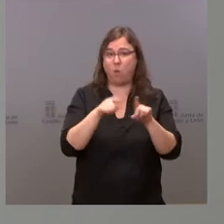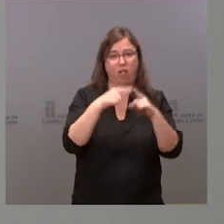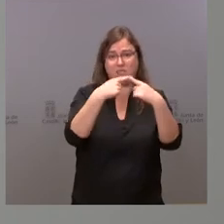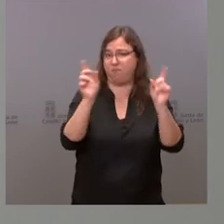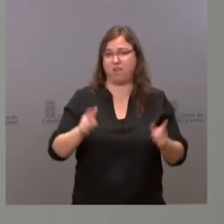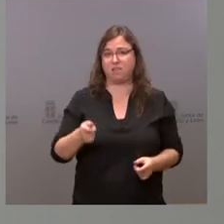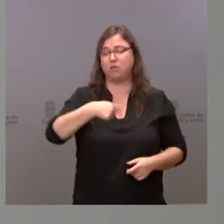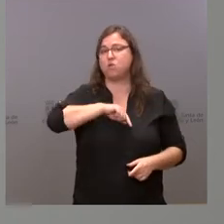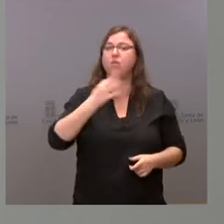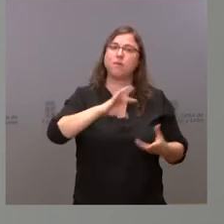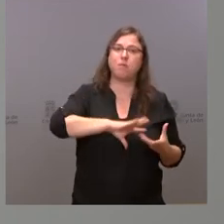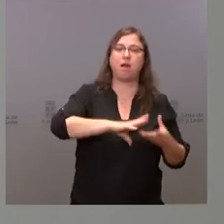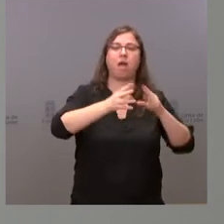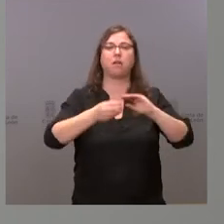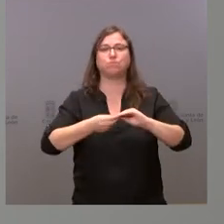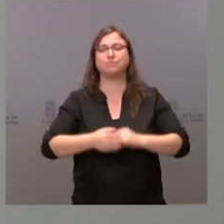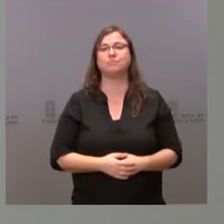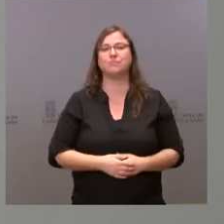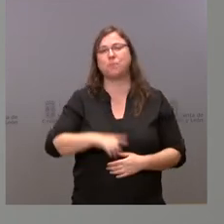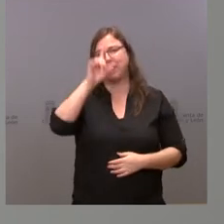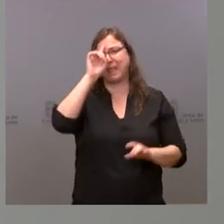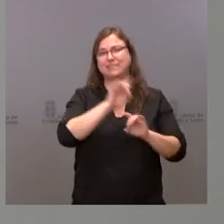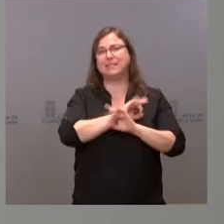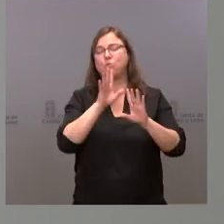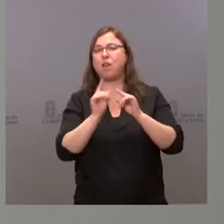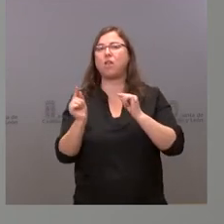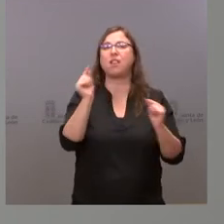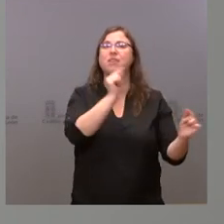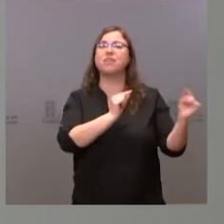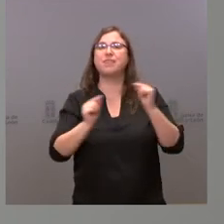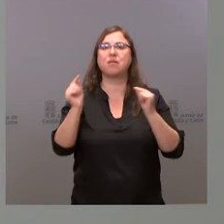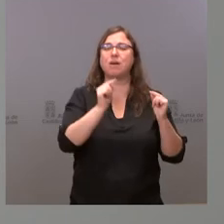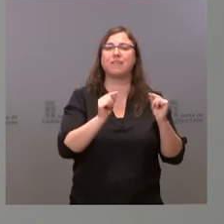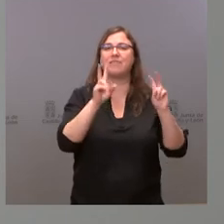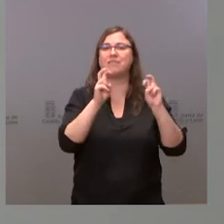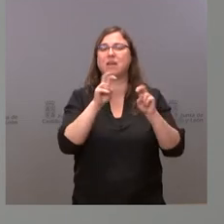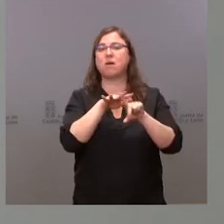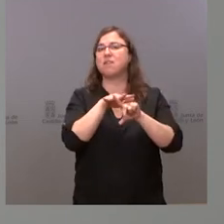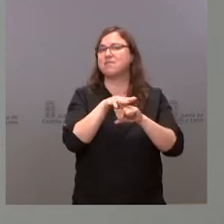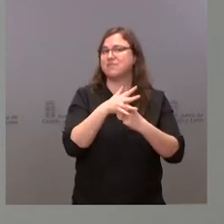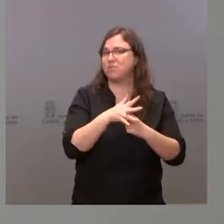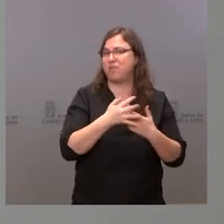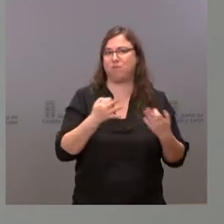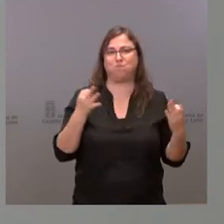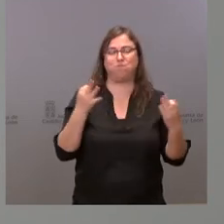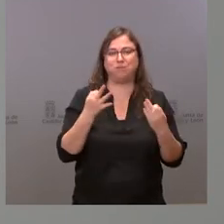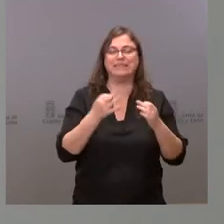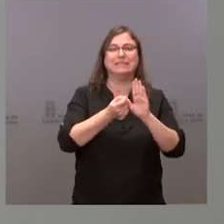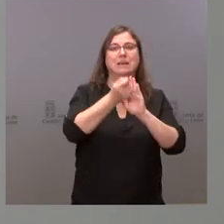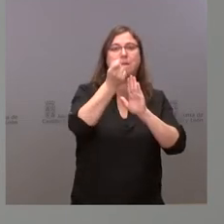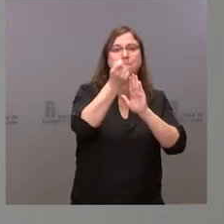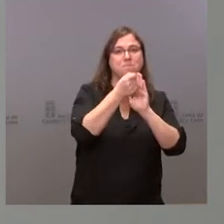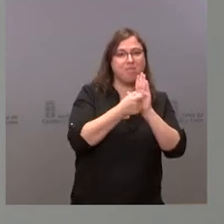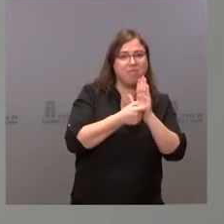supuesto vamos a vamos a abrir el debate esta tarde de cuál es la situación y de qué medida si hay que tomar alguna medida y se